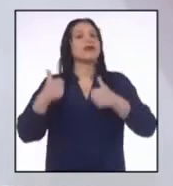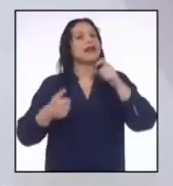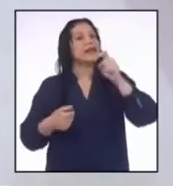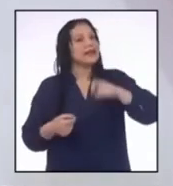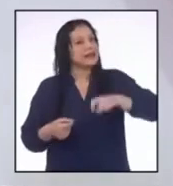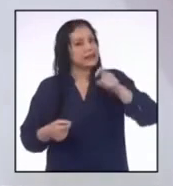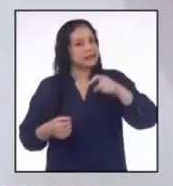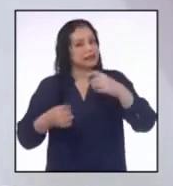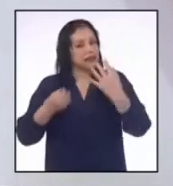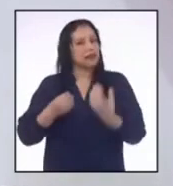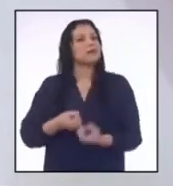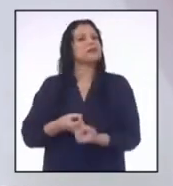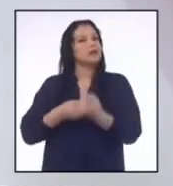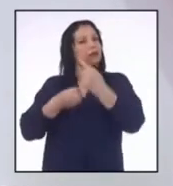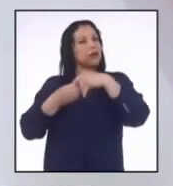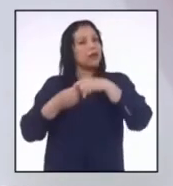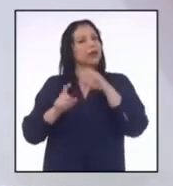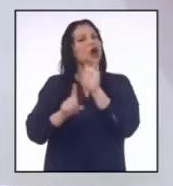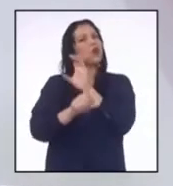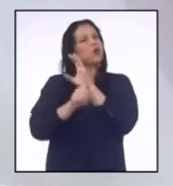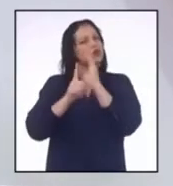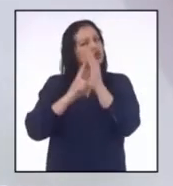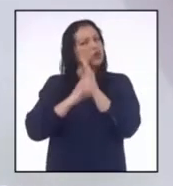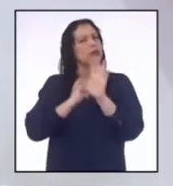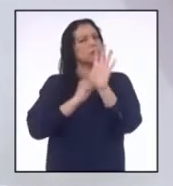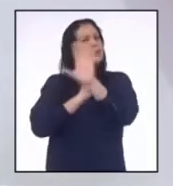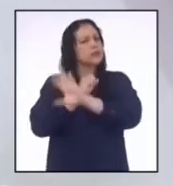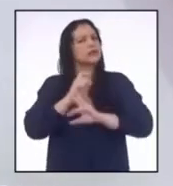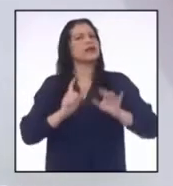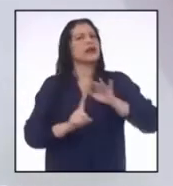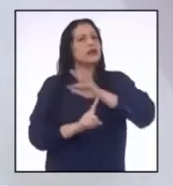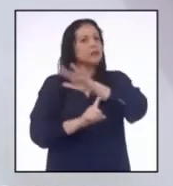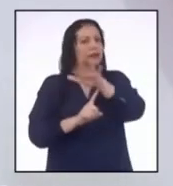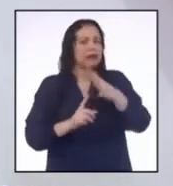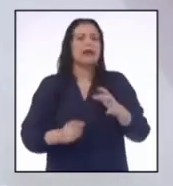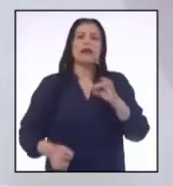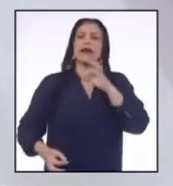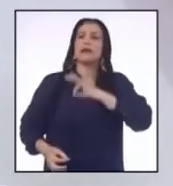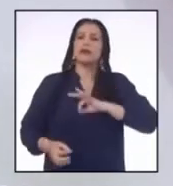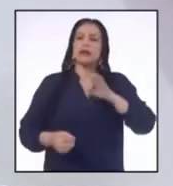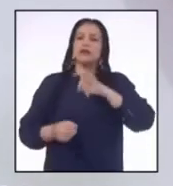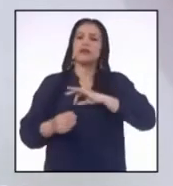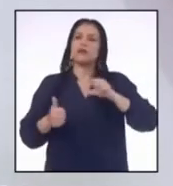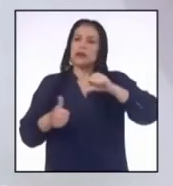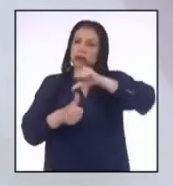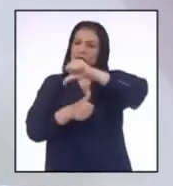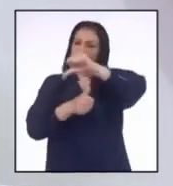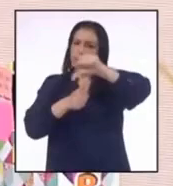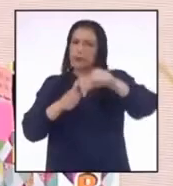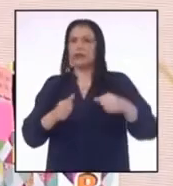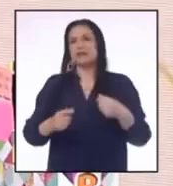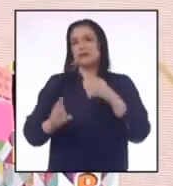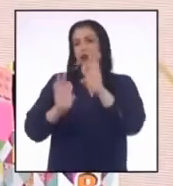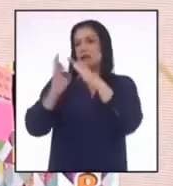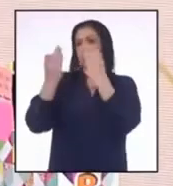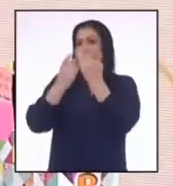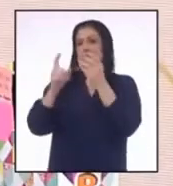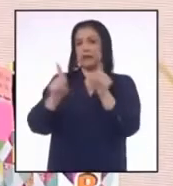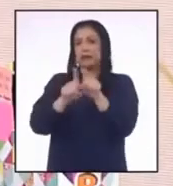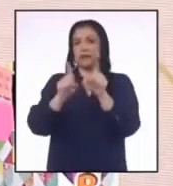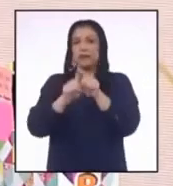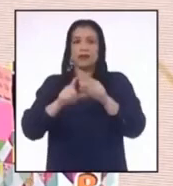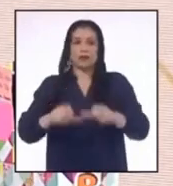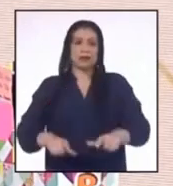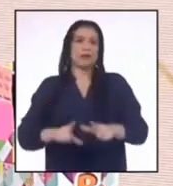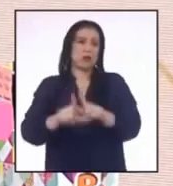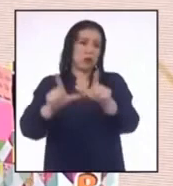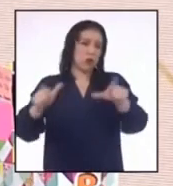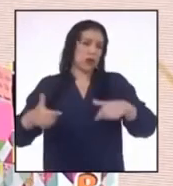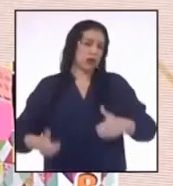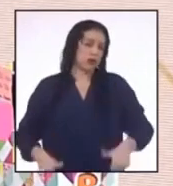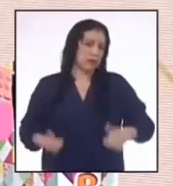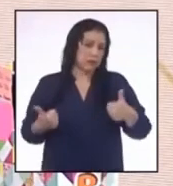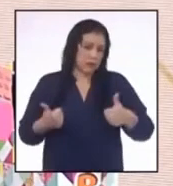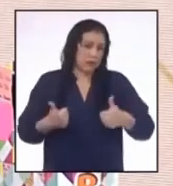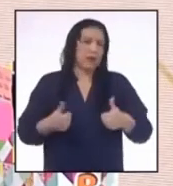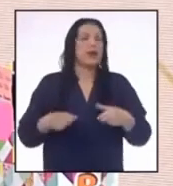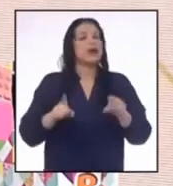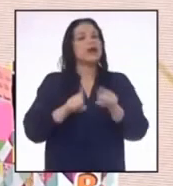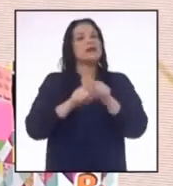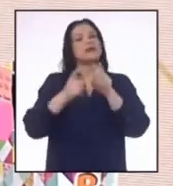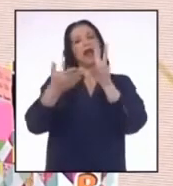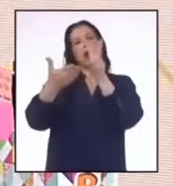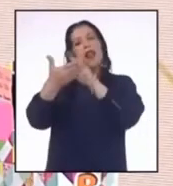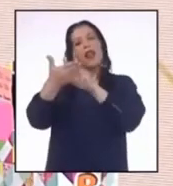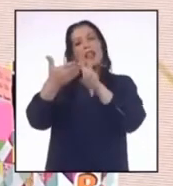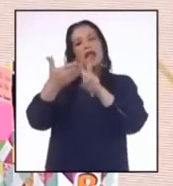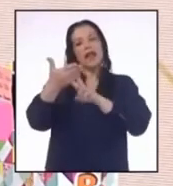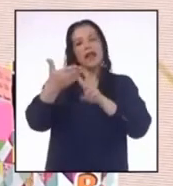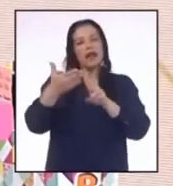de incorporar una cultura ambiental que beneficie la convivencia en la familia y en la localidad. La segunda actividad consistió en leer un texto